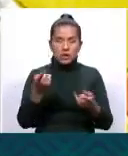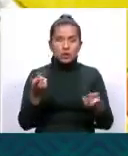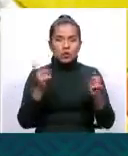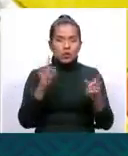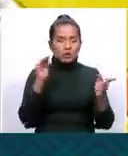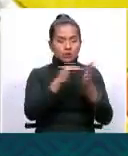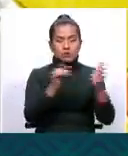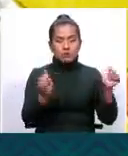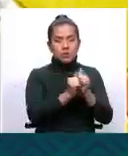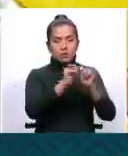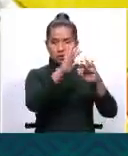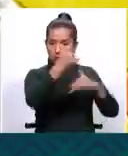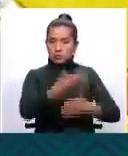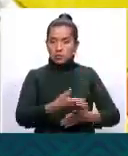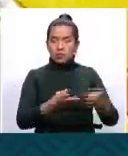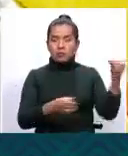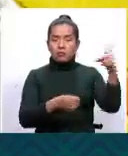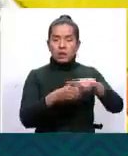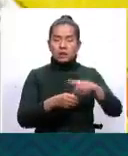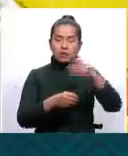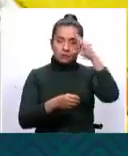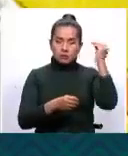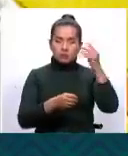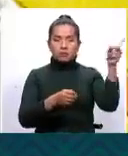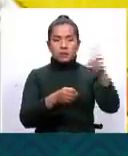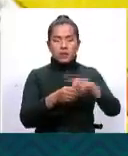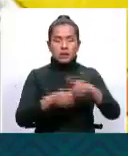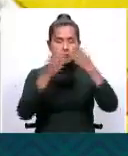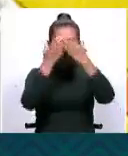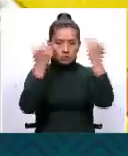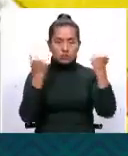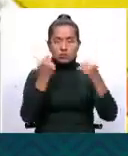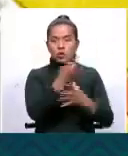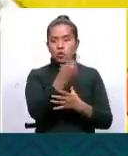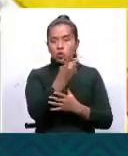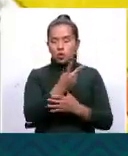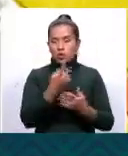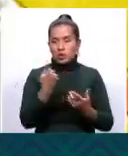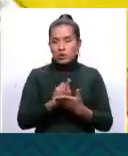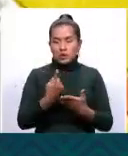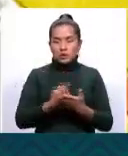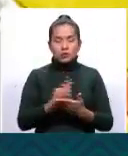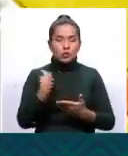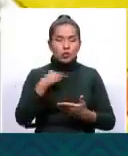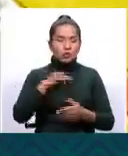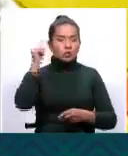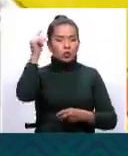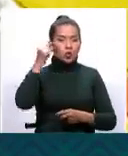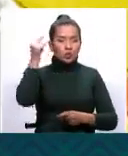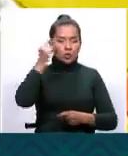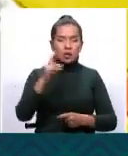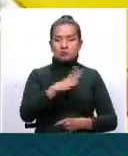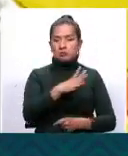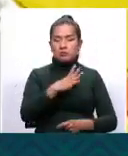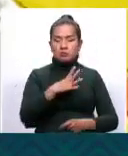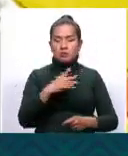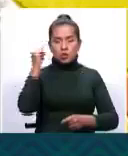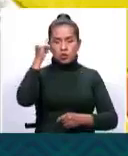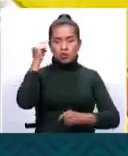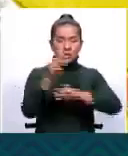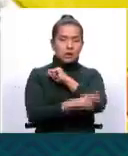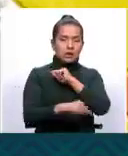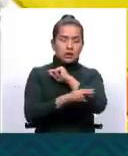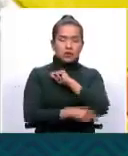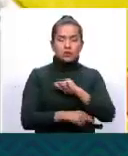nuestro presidente, con nuestro vicepresidente, y nosotros, como siempre lo hemos manifestado como gobierno nacional,